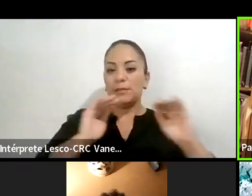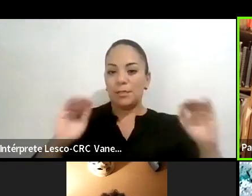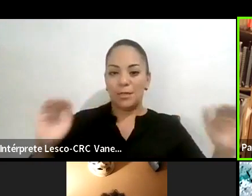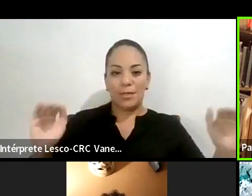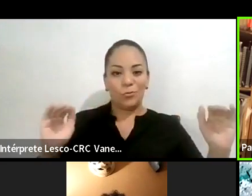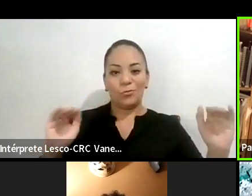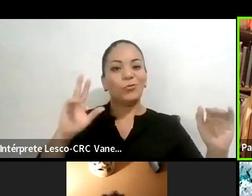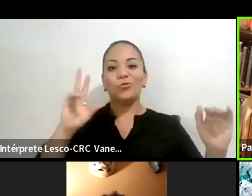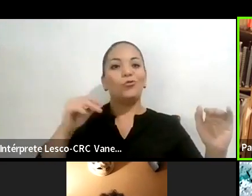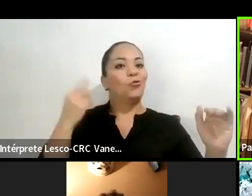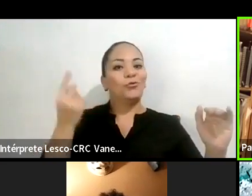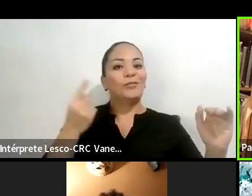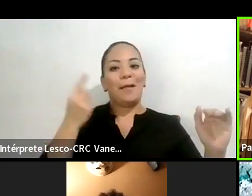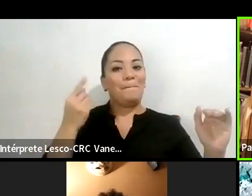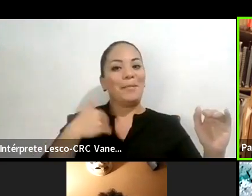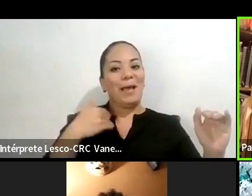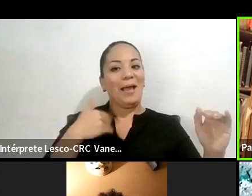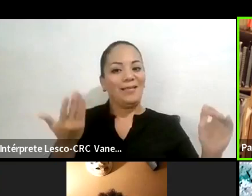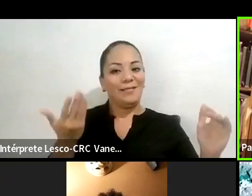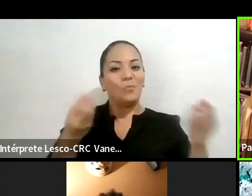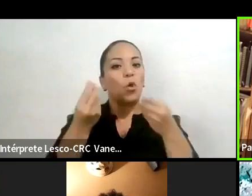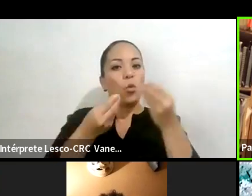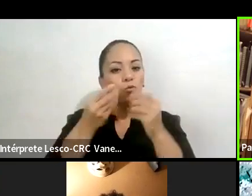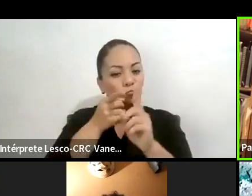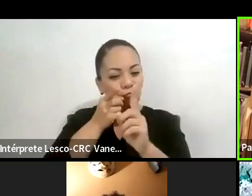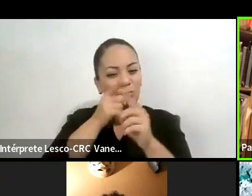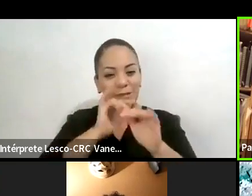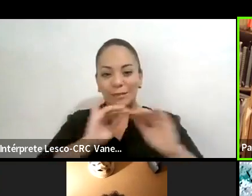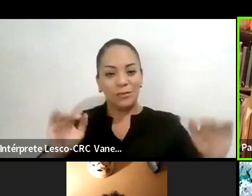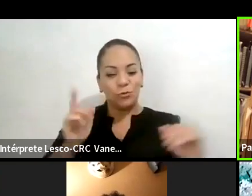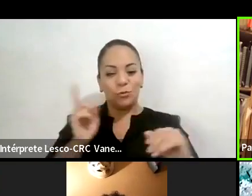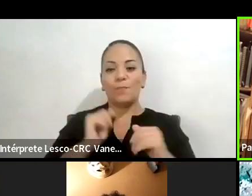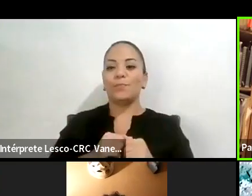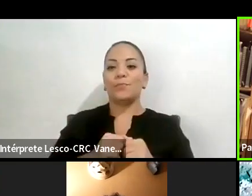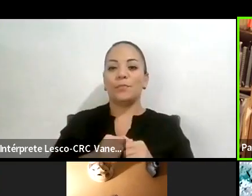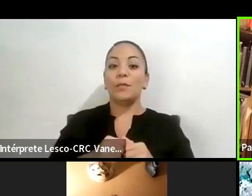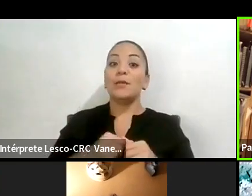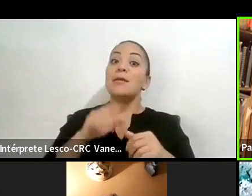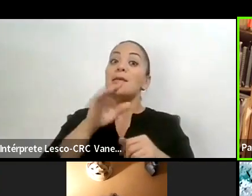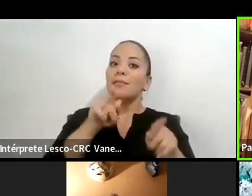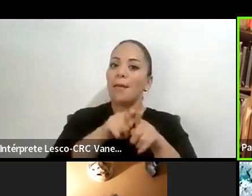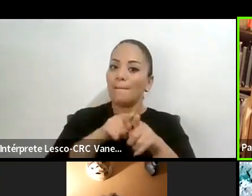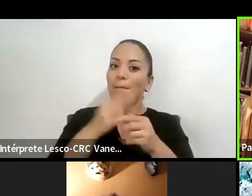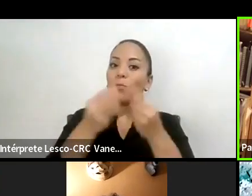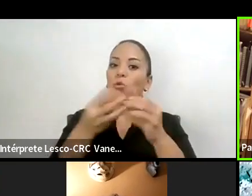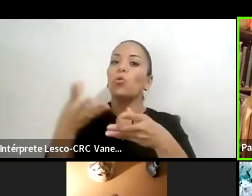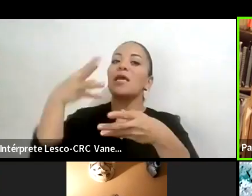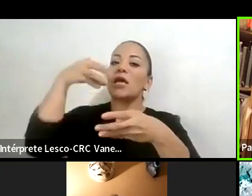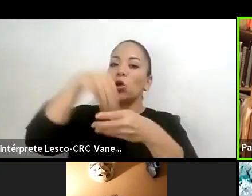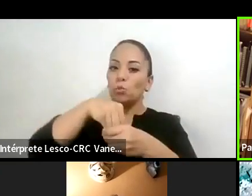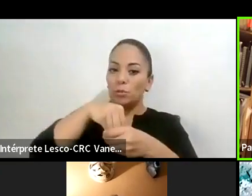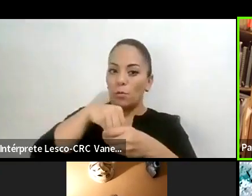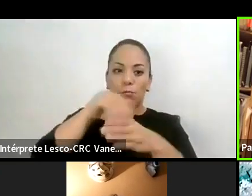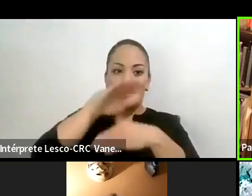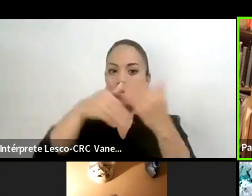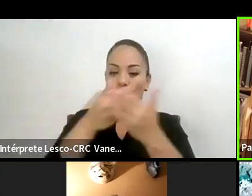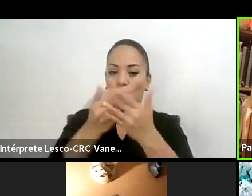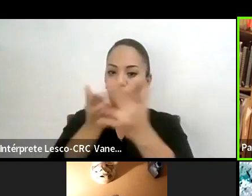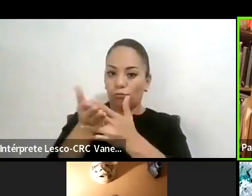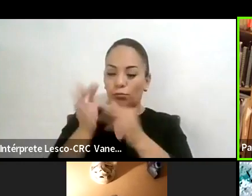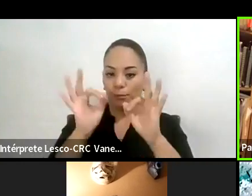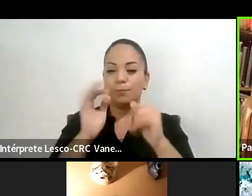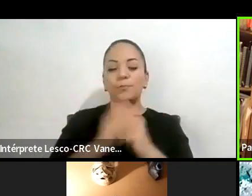dirigidos a la niñez y muchísimo menos que sean inclusivos. Entonces creo que en ese momento ya nosotros hemos